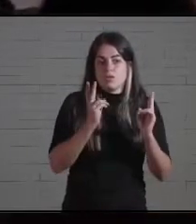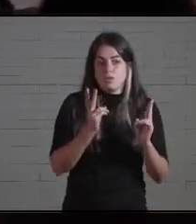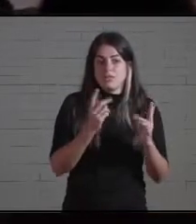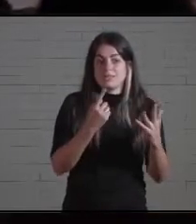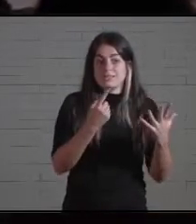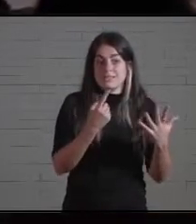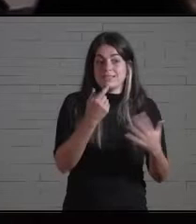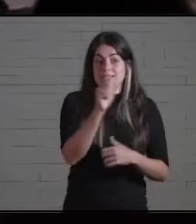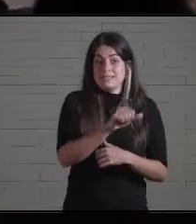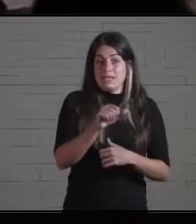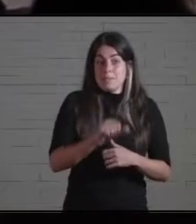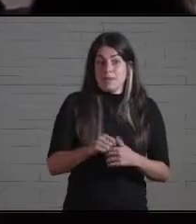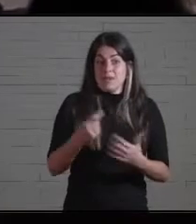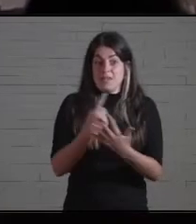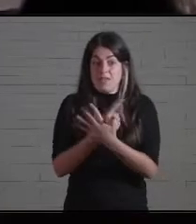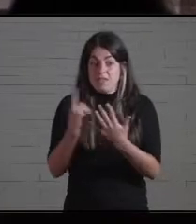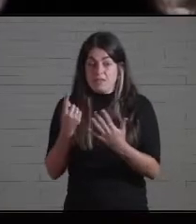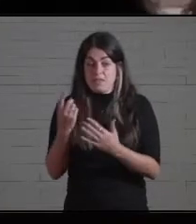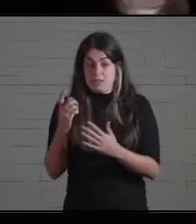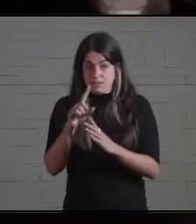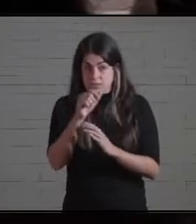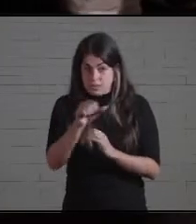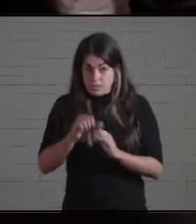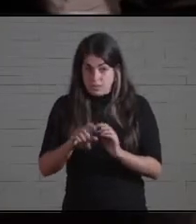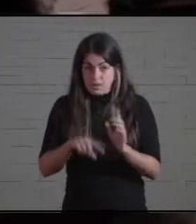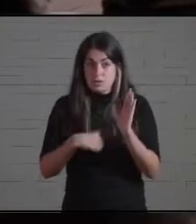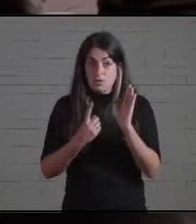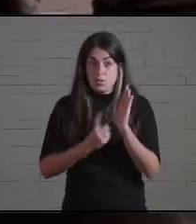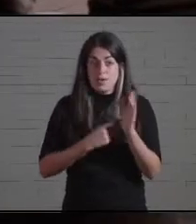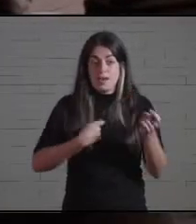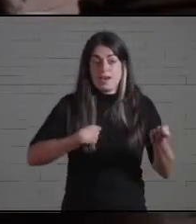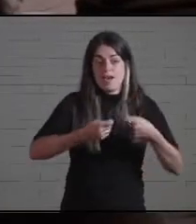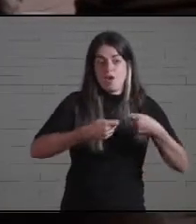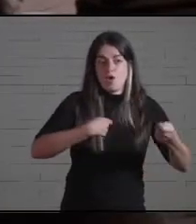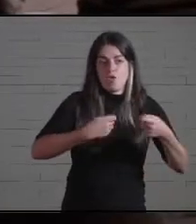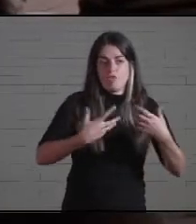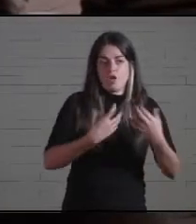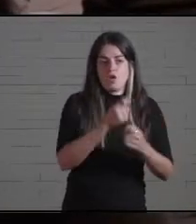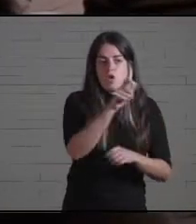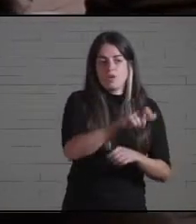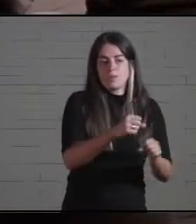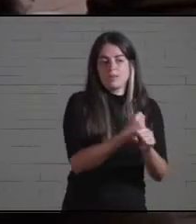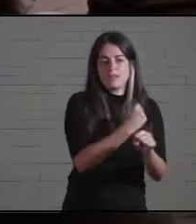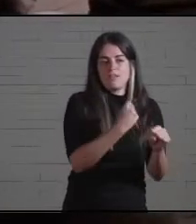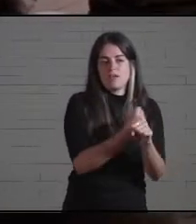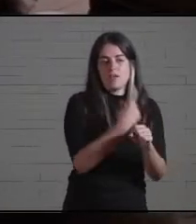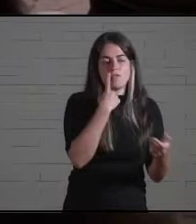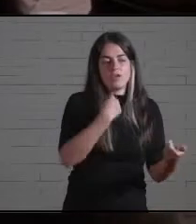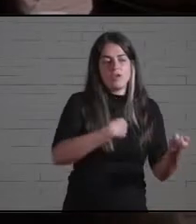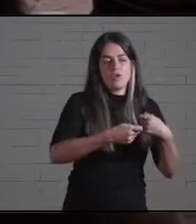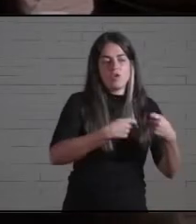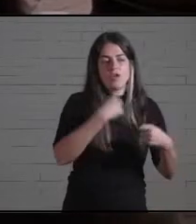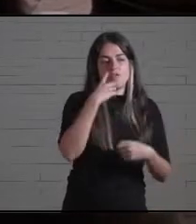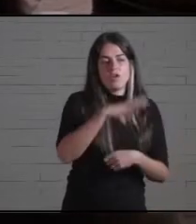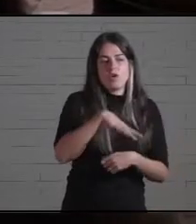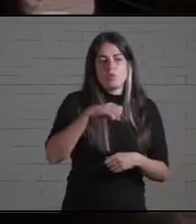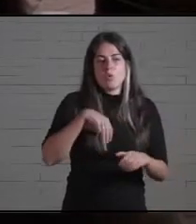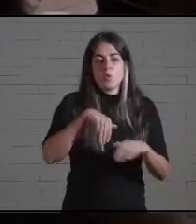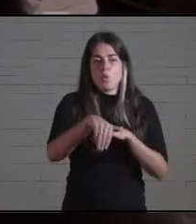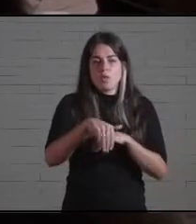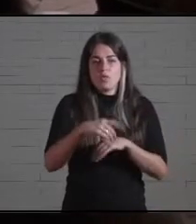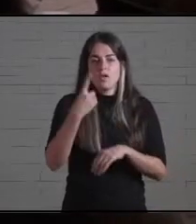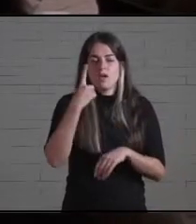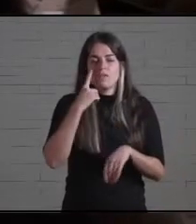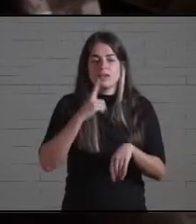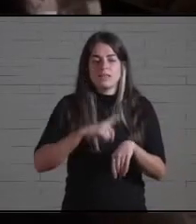de las 16, tienes que negociar con el empleador, la empleadora, cuándo lo vas a coger y si lo vas a coger